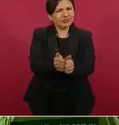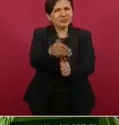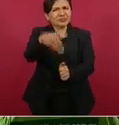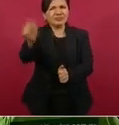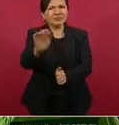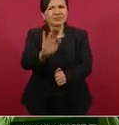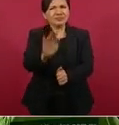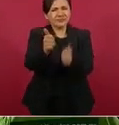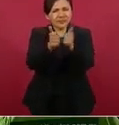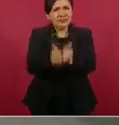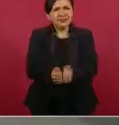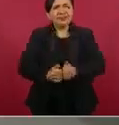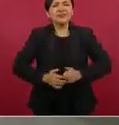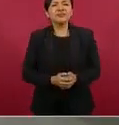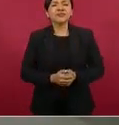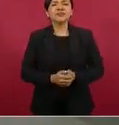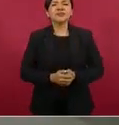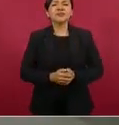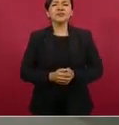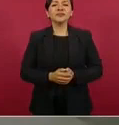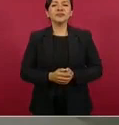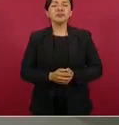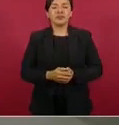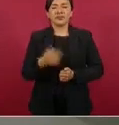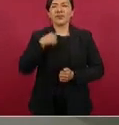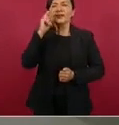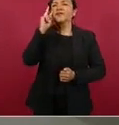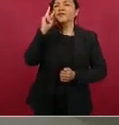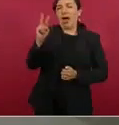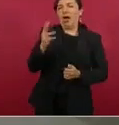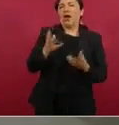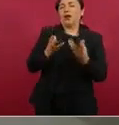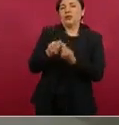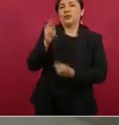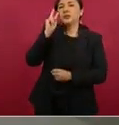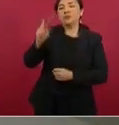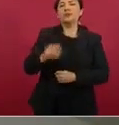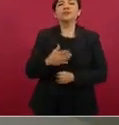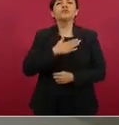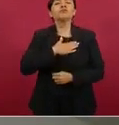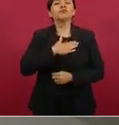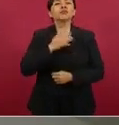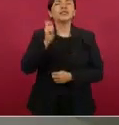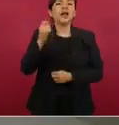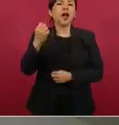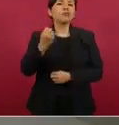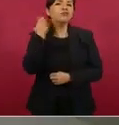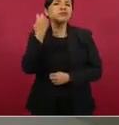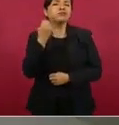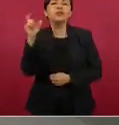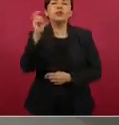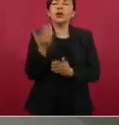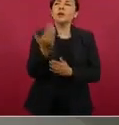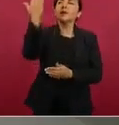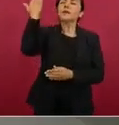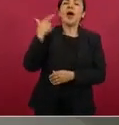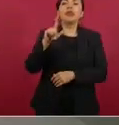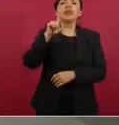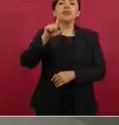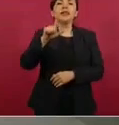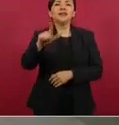No se vayan. Voy a verlo yo un ratito. Pon mi discurso de hace 17 años,